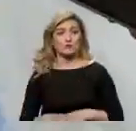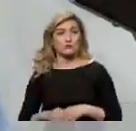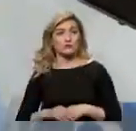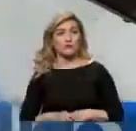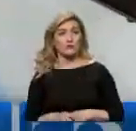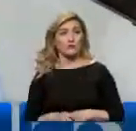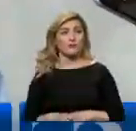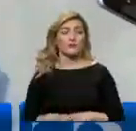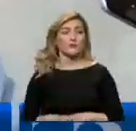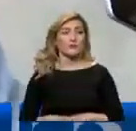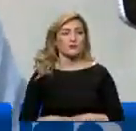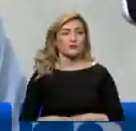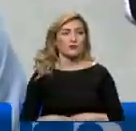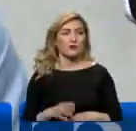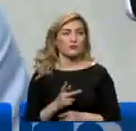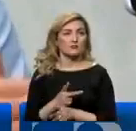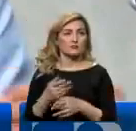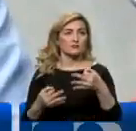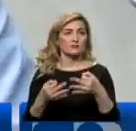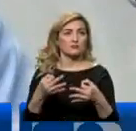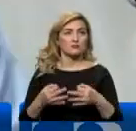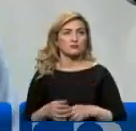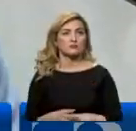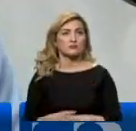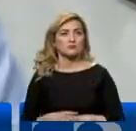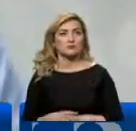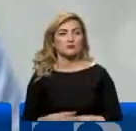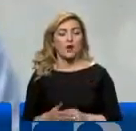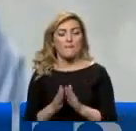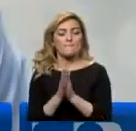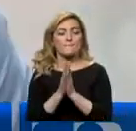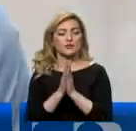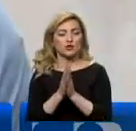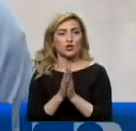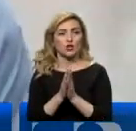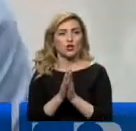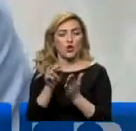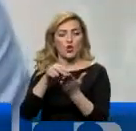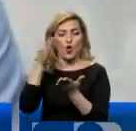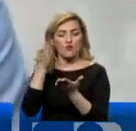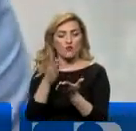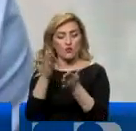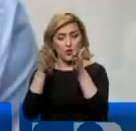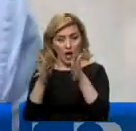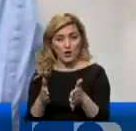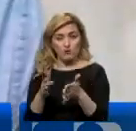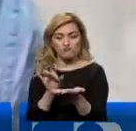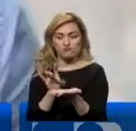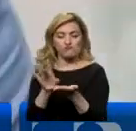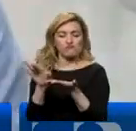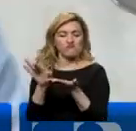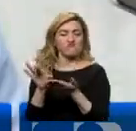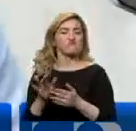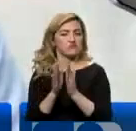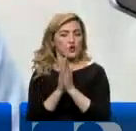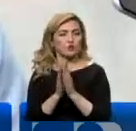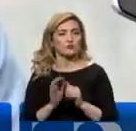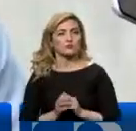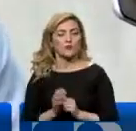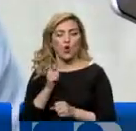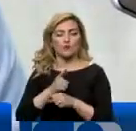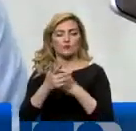propio en el Consejo de la Judicatura, en el cual estamos pidiendo la destitución del cargo de este mal funcionario, la